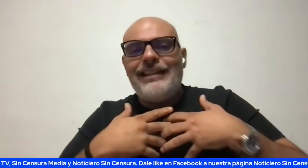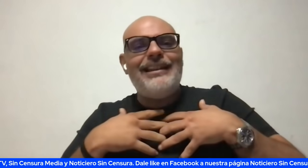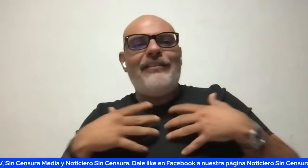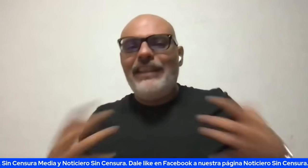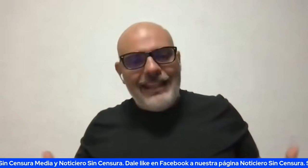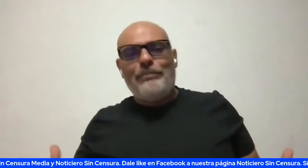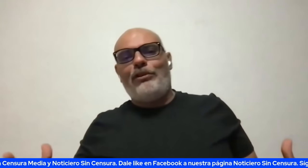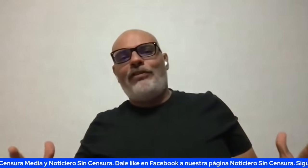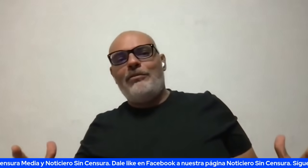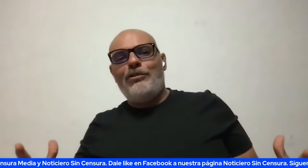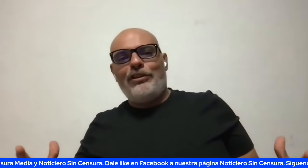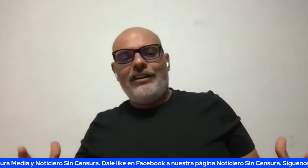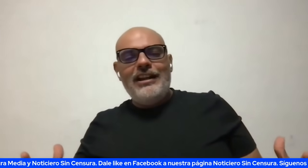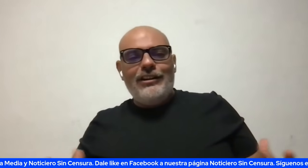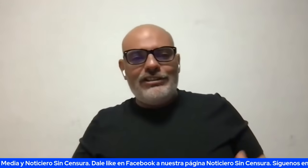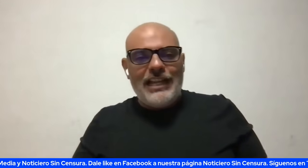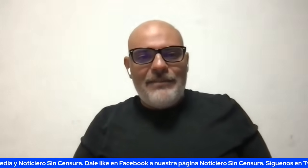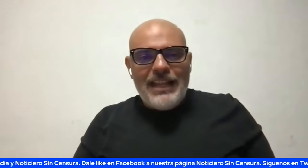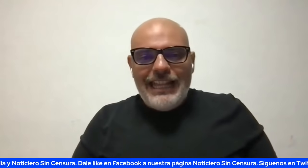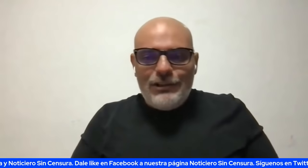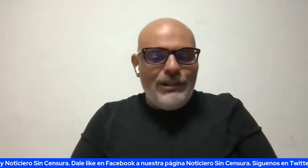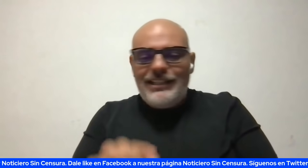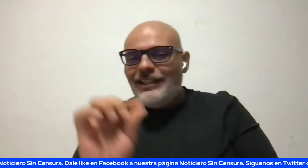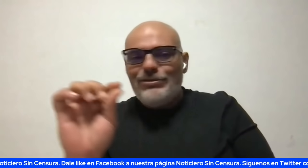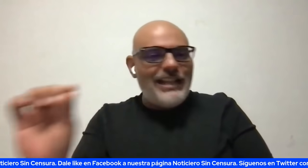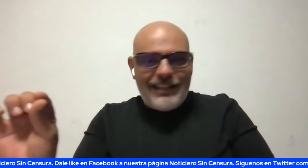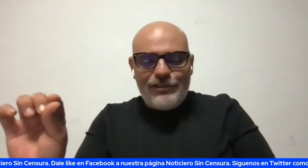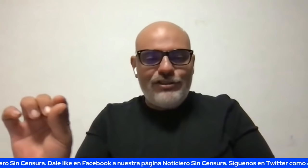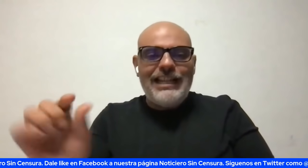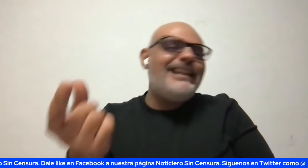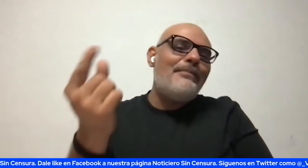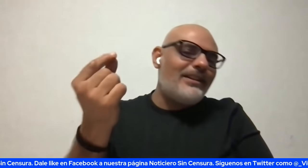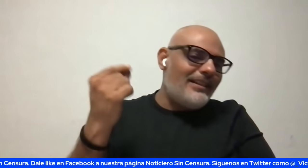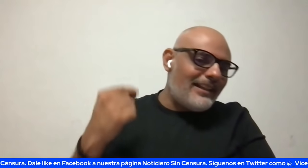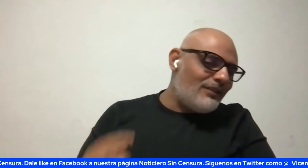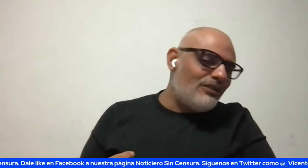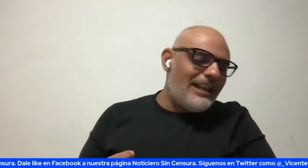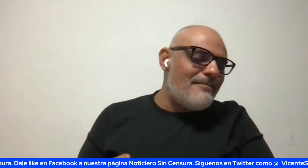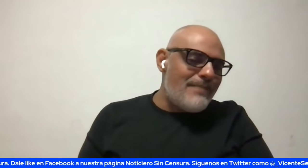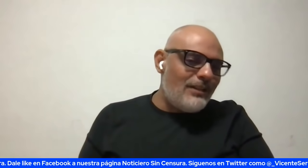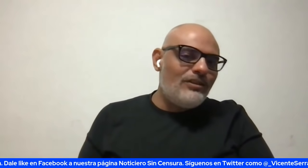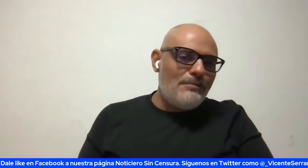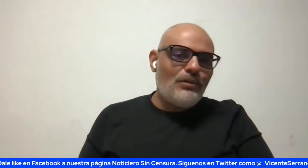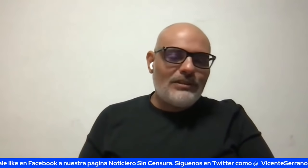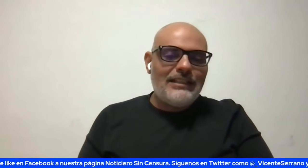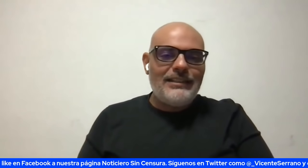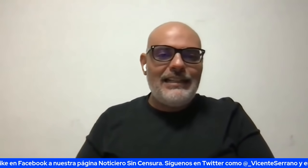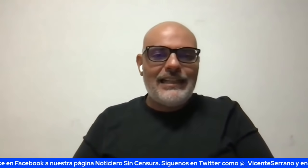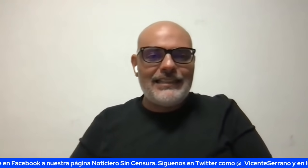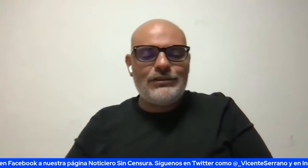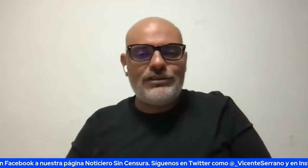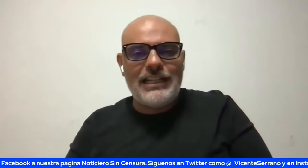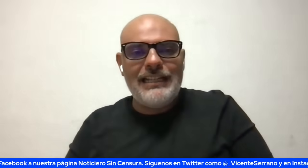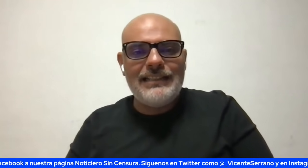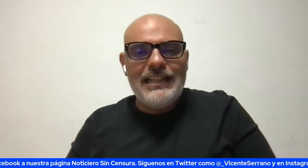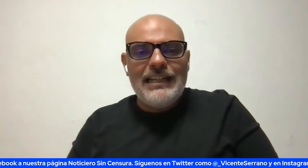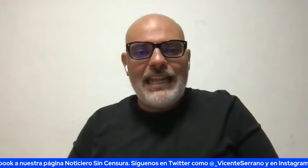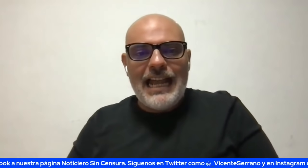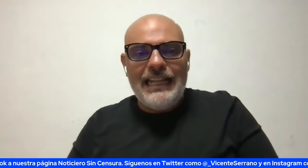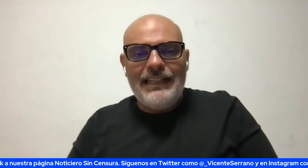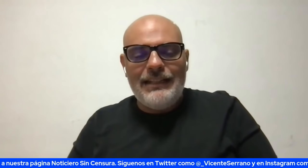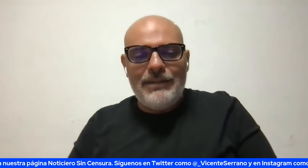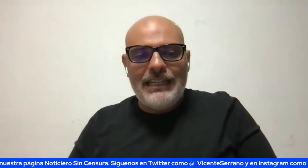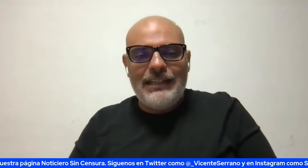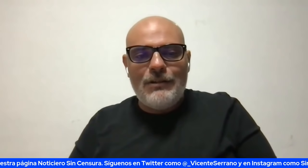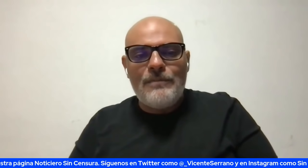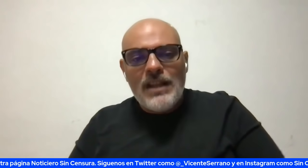que el Twitter es la vida, por favor. O sea, el Twitter es una red social y aparte es la red social menos importante de las redes sociales